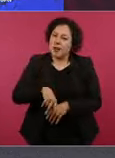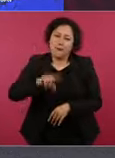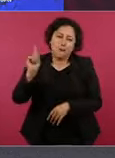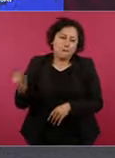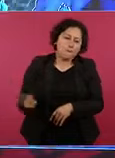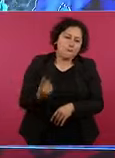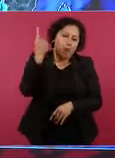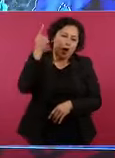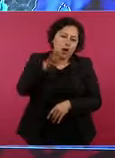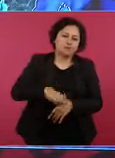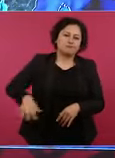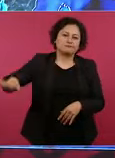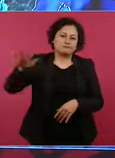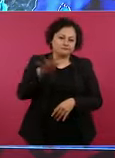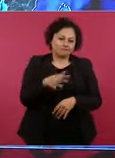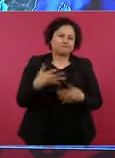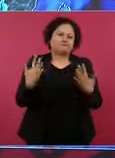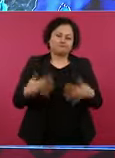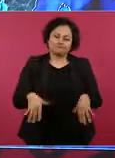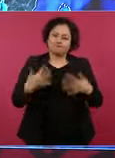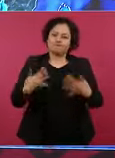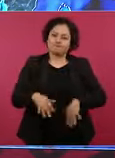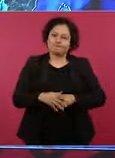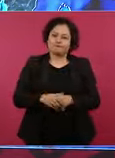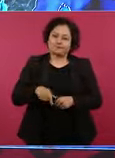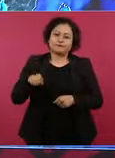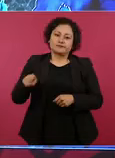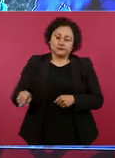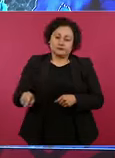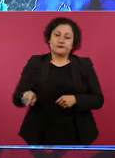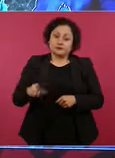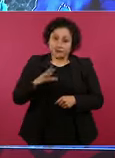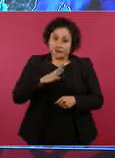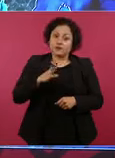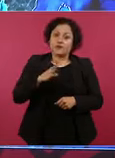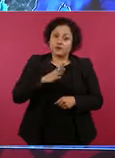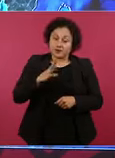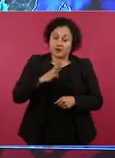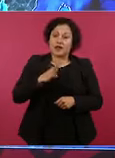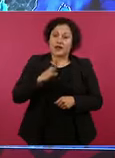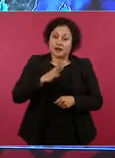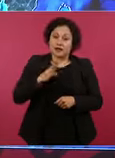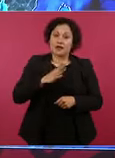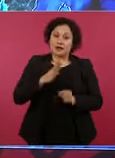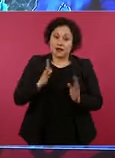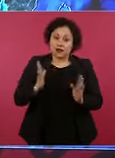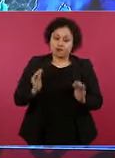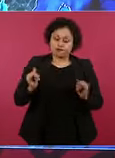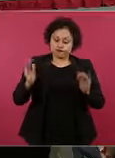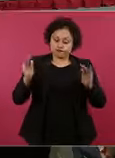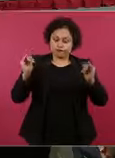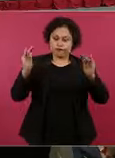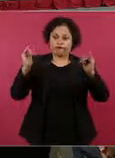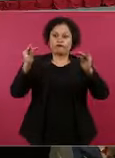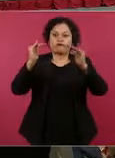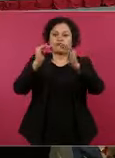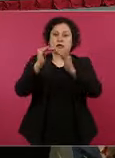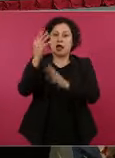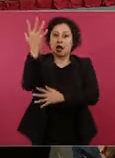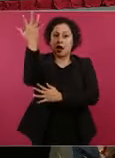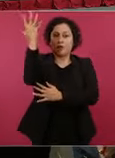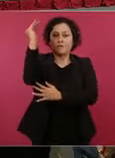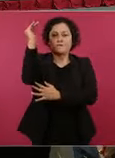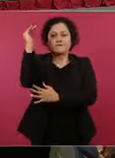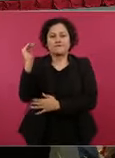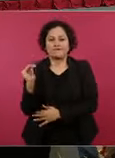Son edificios altísimos por encima de las copas de los árboles de la selva.